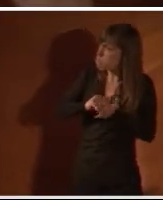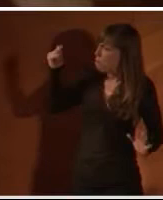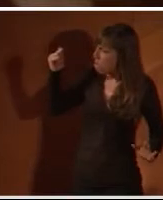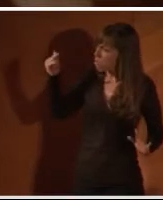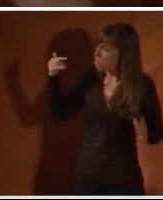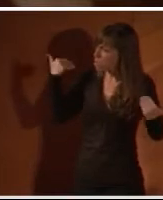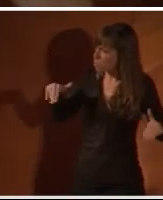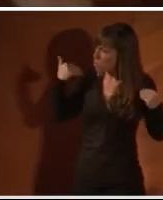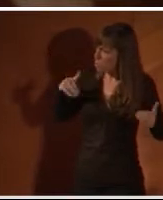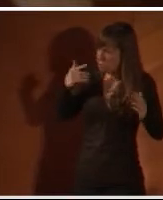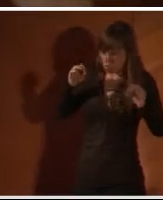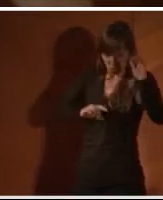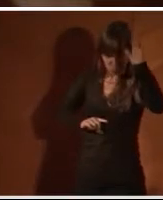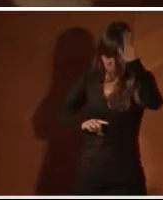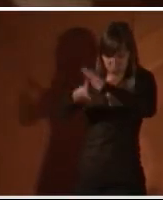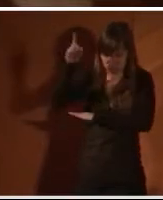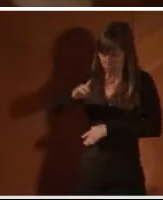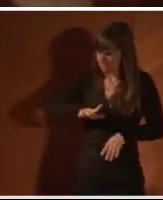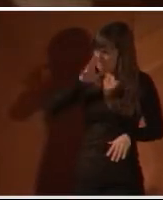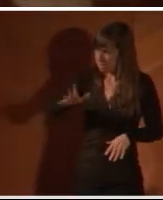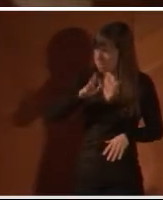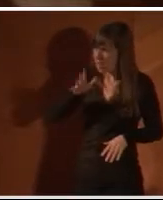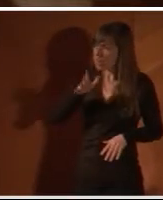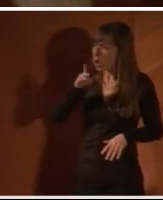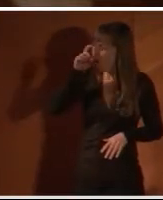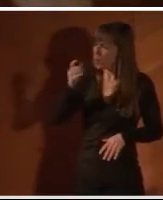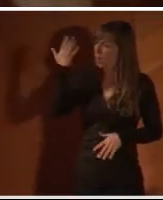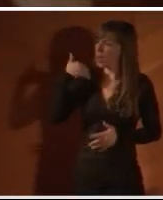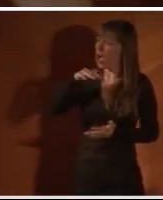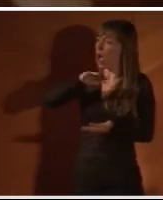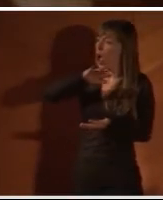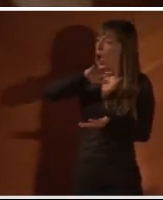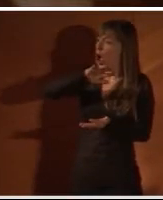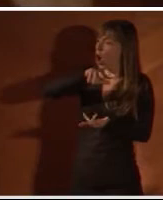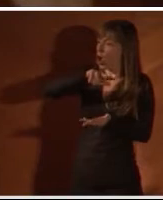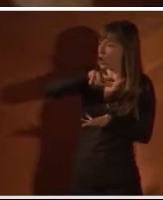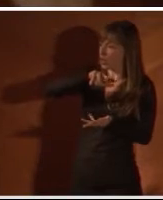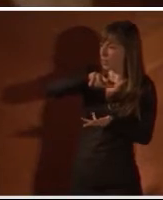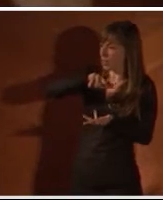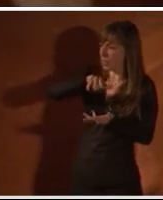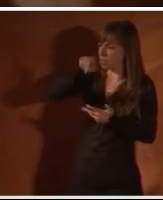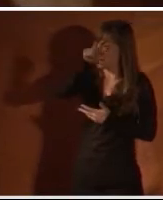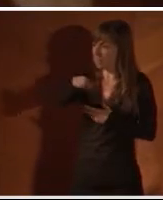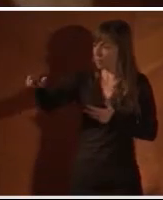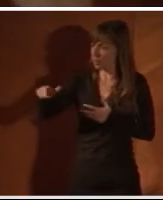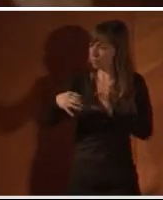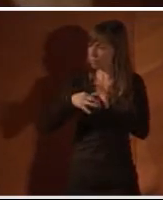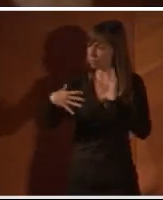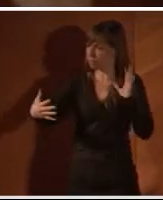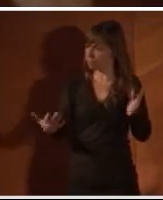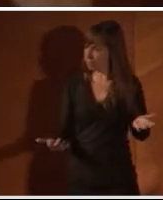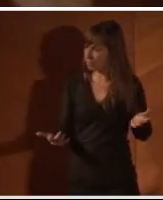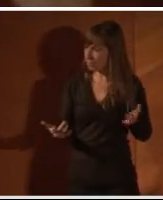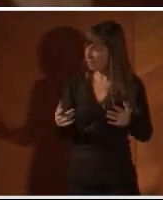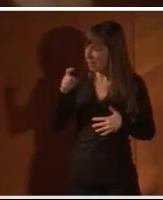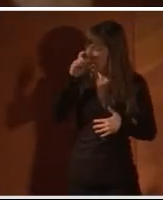absolutamente impactante en la historia de la humanidad, que fue cuando las noticias se independizaron de las personas. Fue el telégrafo, eso